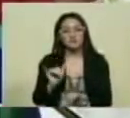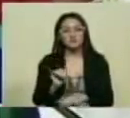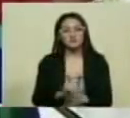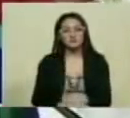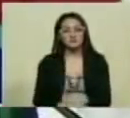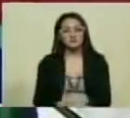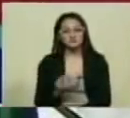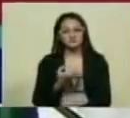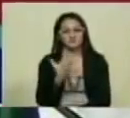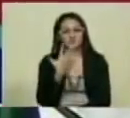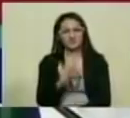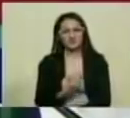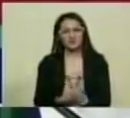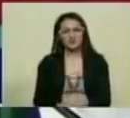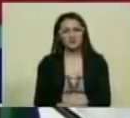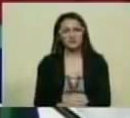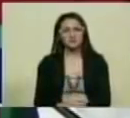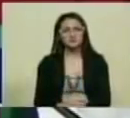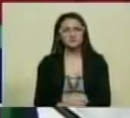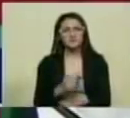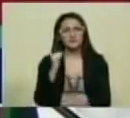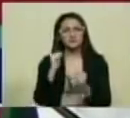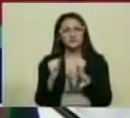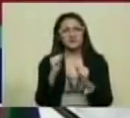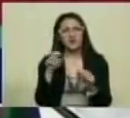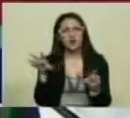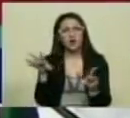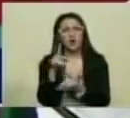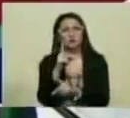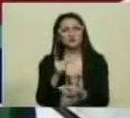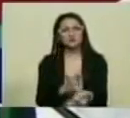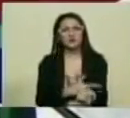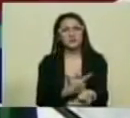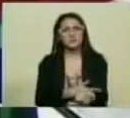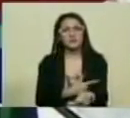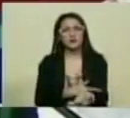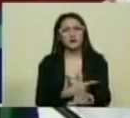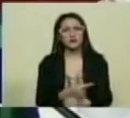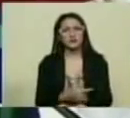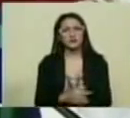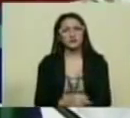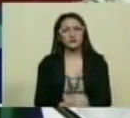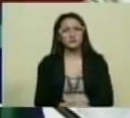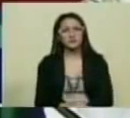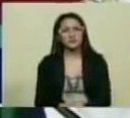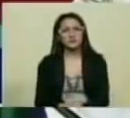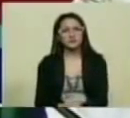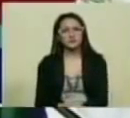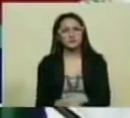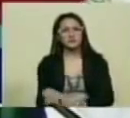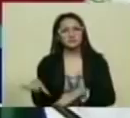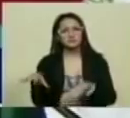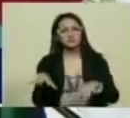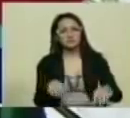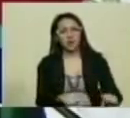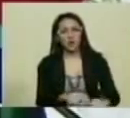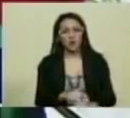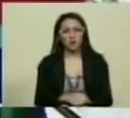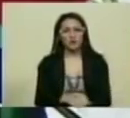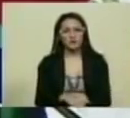Triste. Habían asesinado, creo que 11 hermanos por allá, los que nos estaban reconquistando de a poquito,